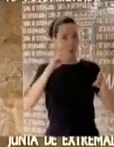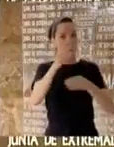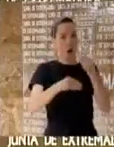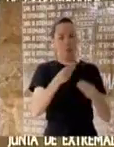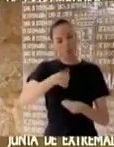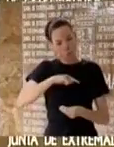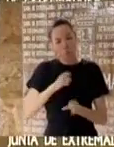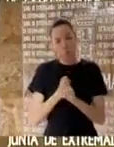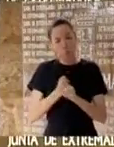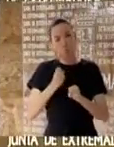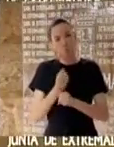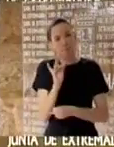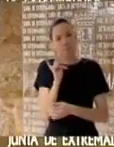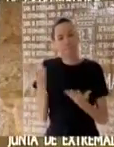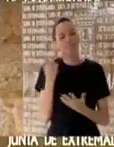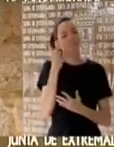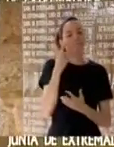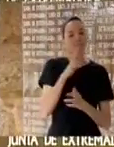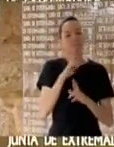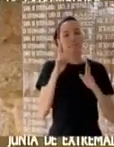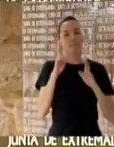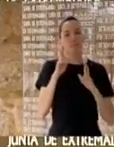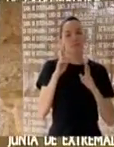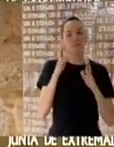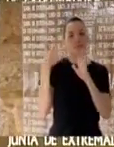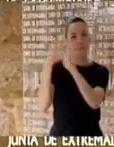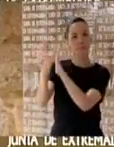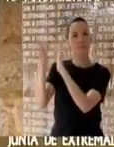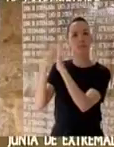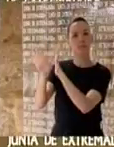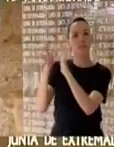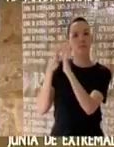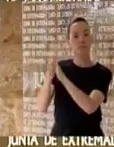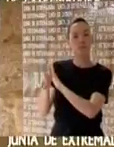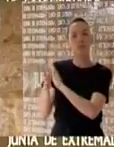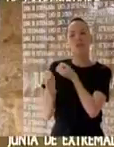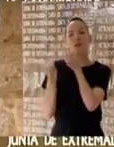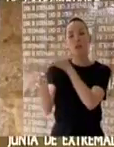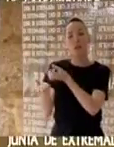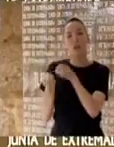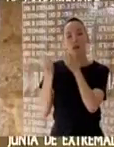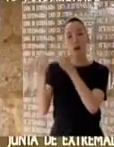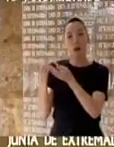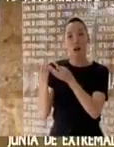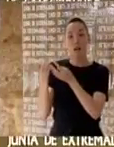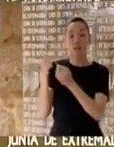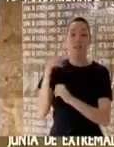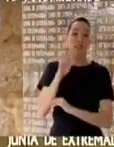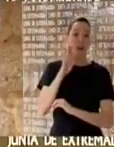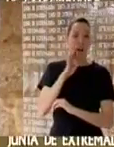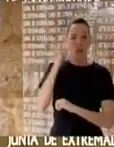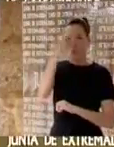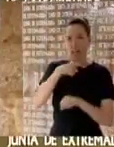nuestras posibilidades, expliquemos cuál es el alcance de muchas de las declaraciones